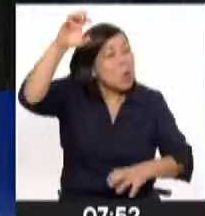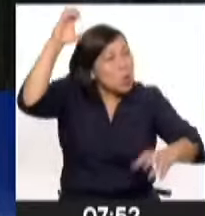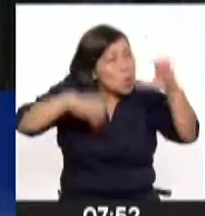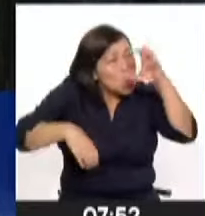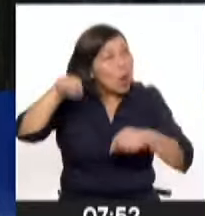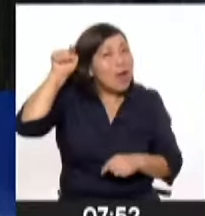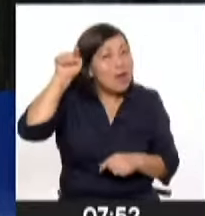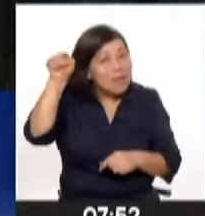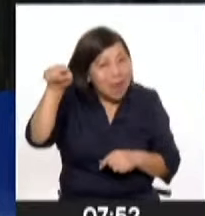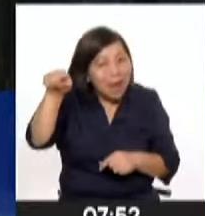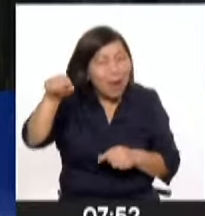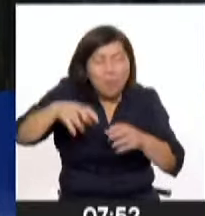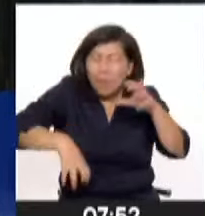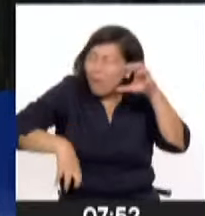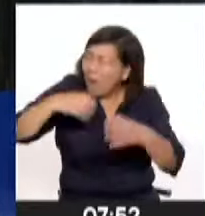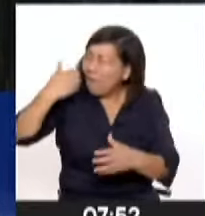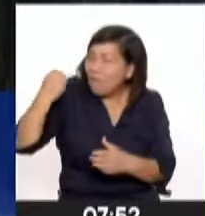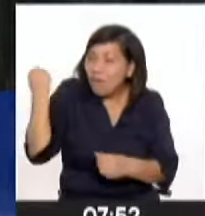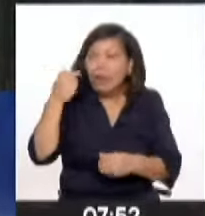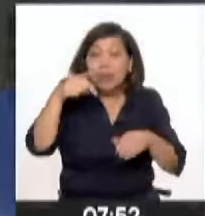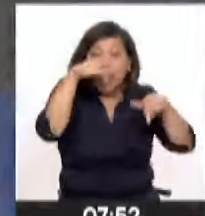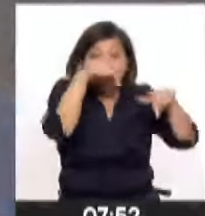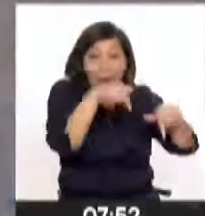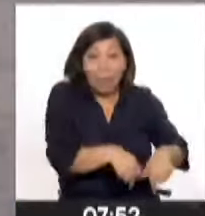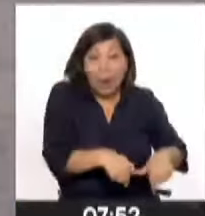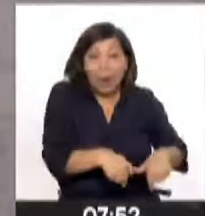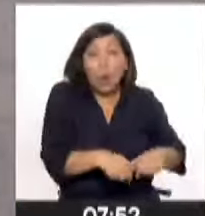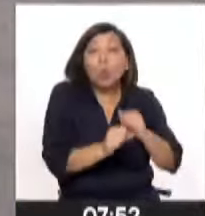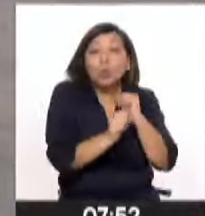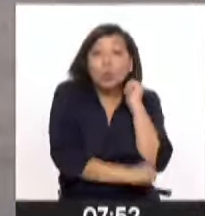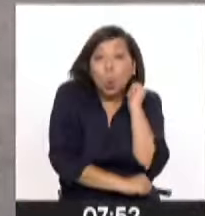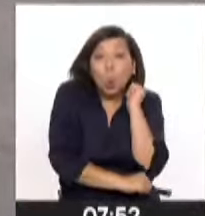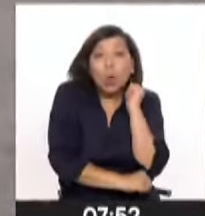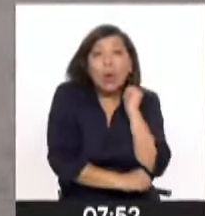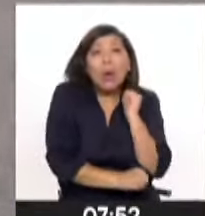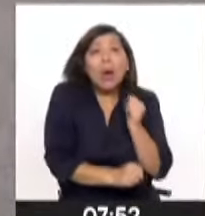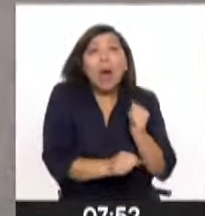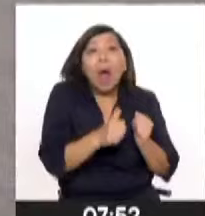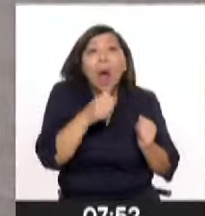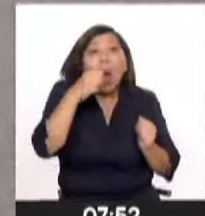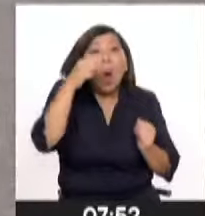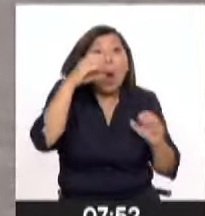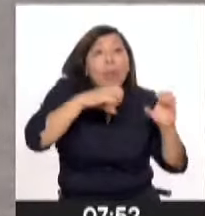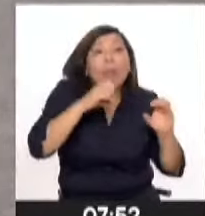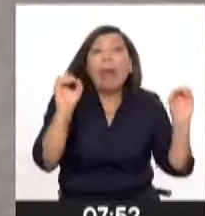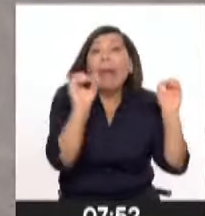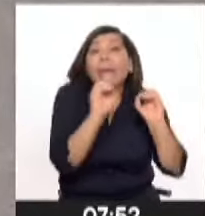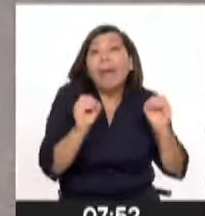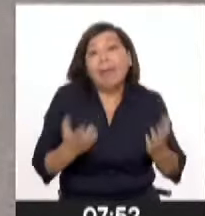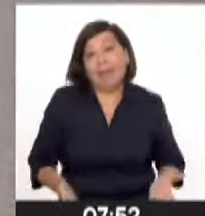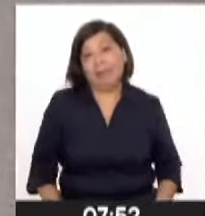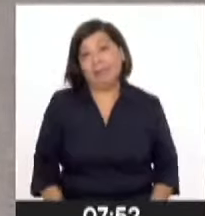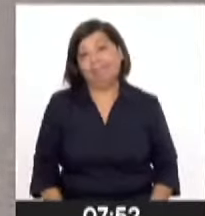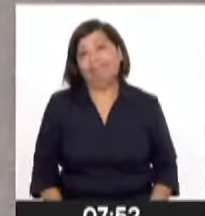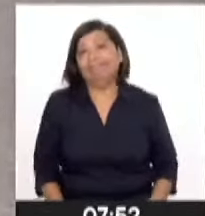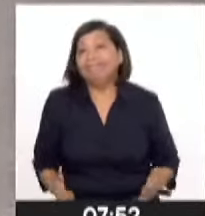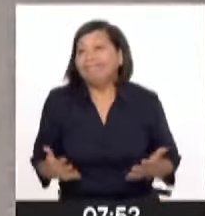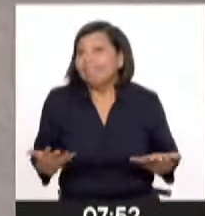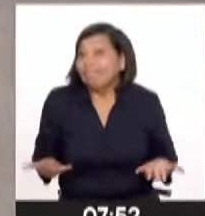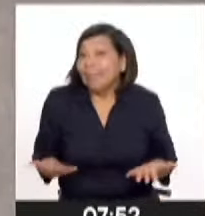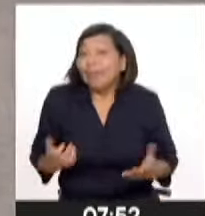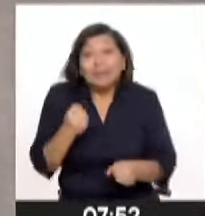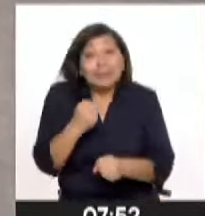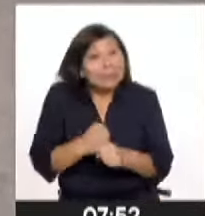lluvias fuertes, intensas, y el otro, la sequía. Para la sequía también en estos momentos, quiero informar a la población que